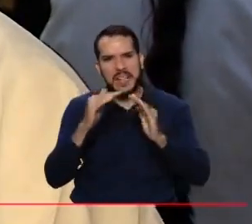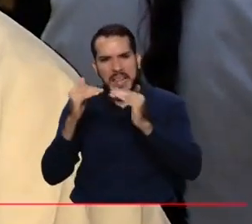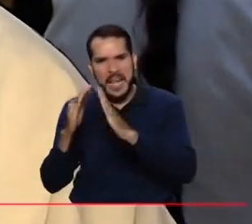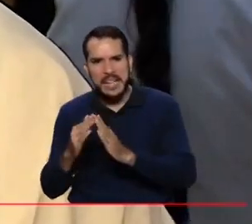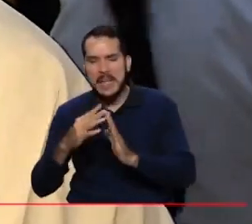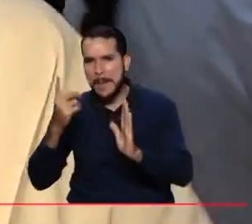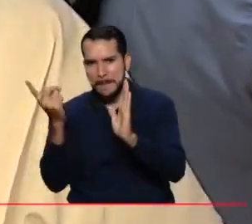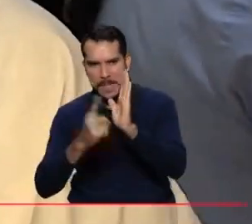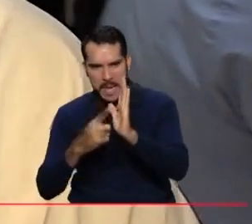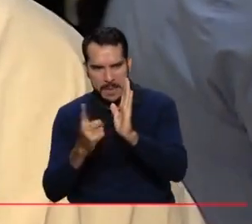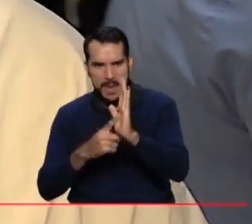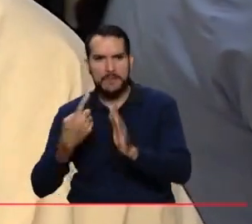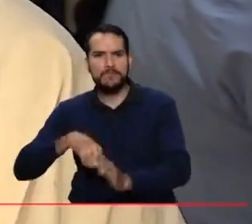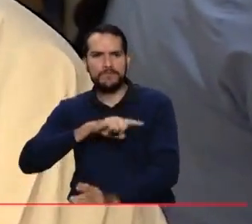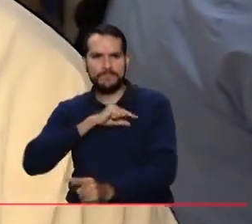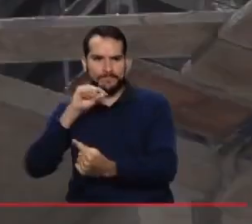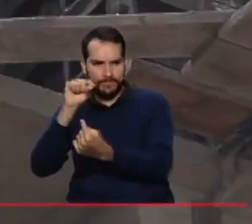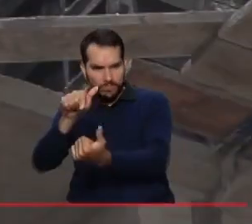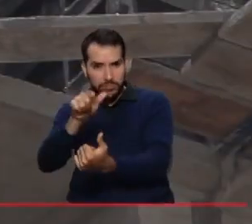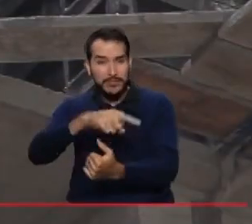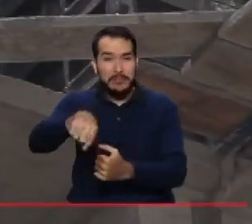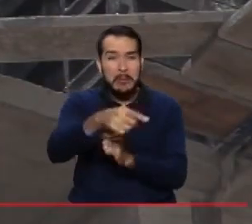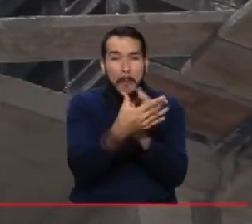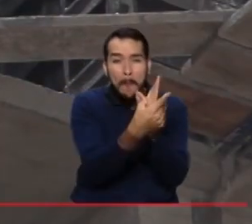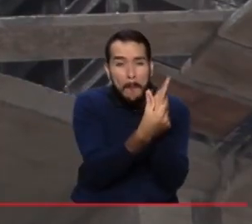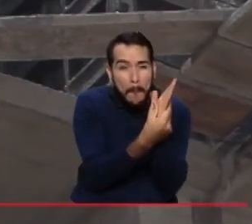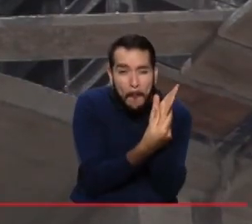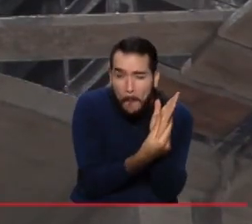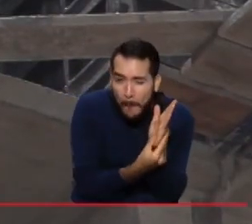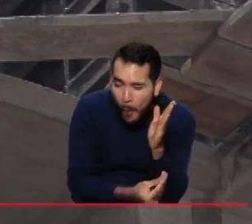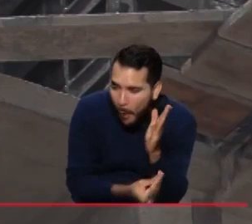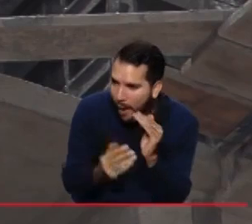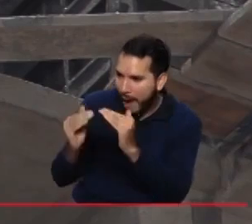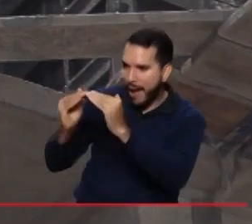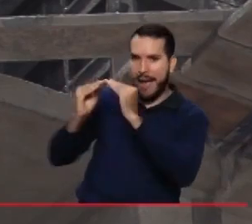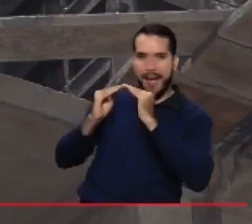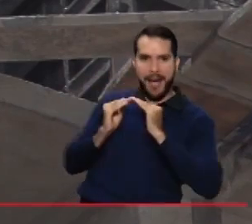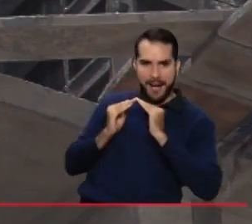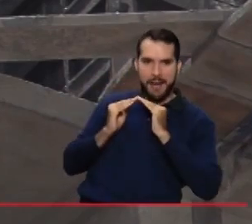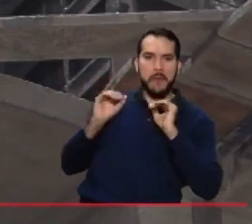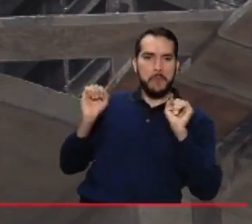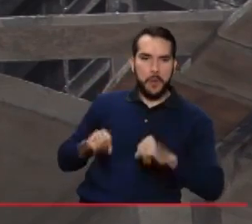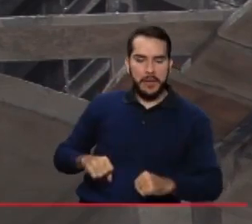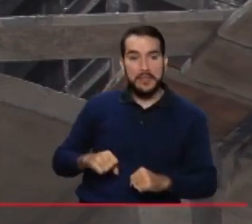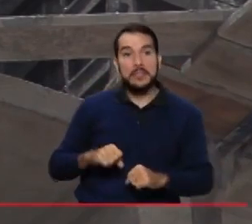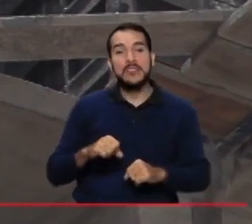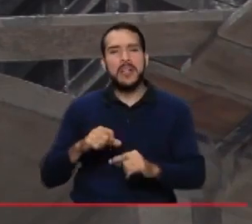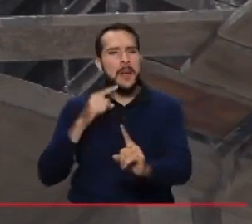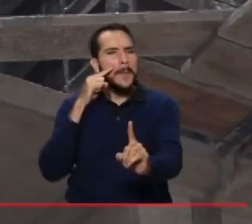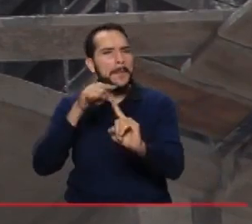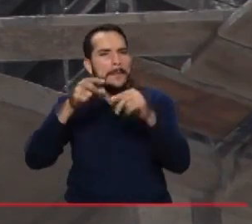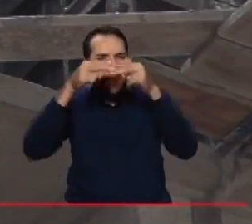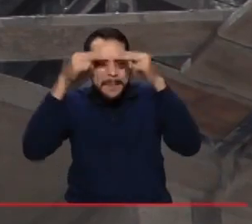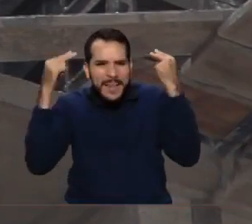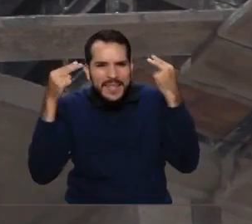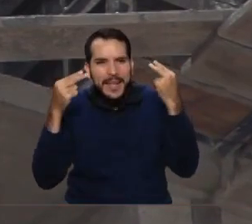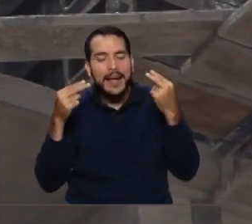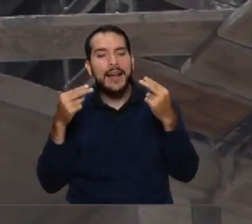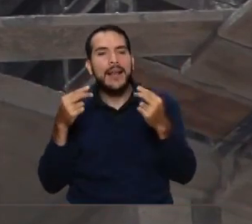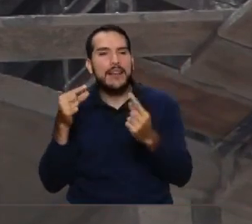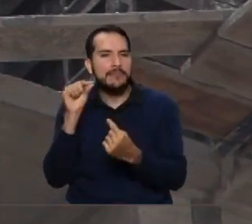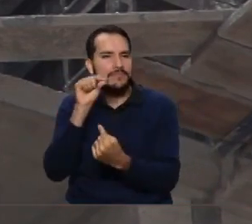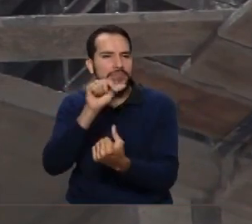para que de esa manera los más pobres puedan acceder a vivienda. La meta es entregar hasta 12 millones de pesos para mejoramiento de vivienda en